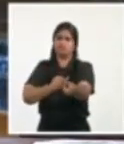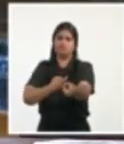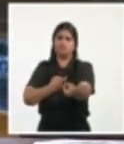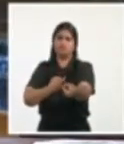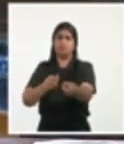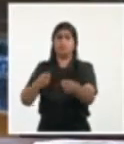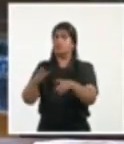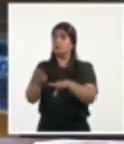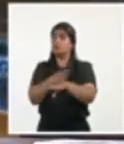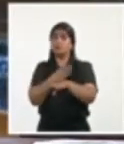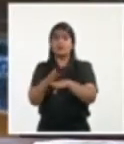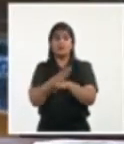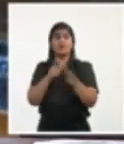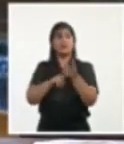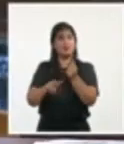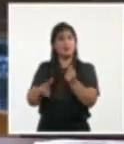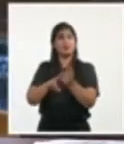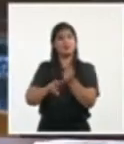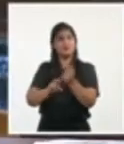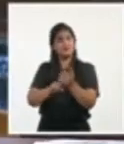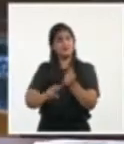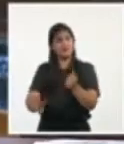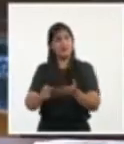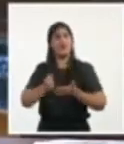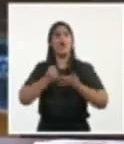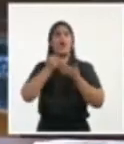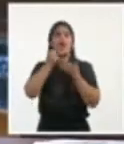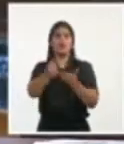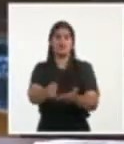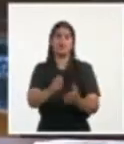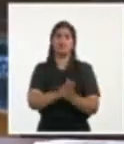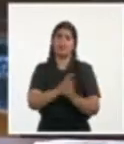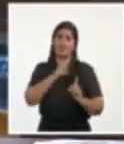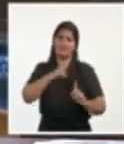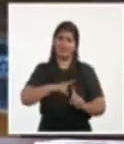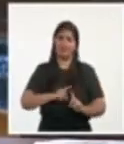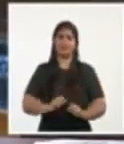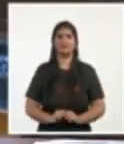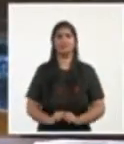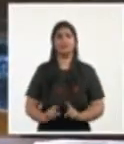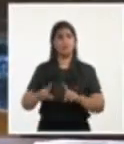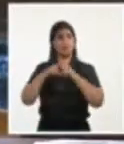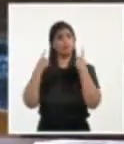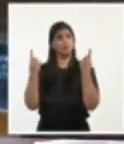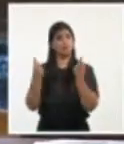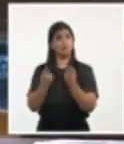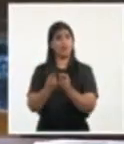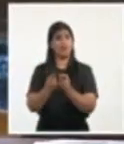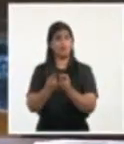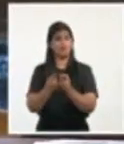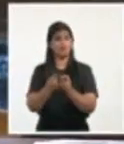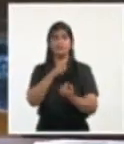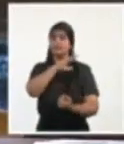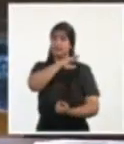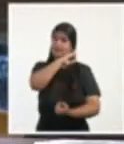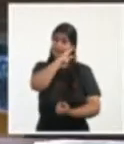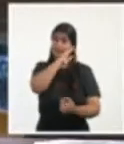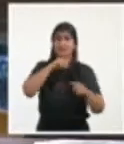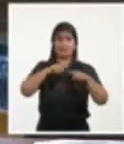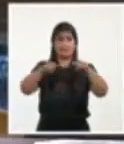elemento principal. Esta provincia cuenta con una dotación de camas hospitalarias, ya no estoy hablando de los centros de aislamiento,